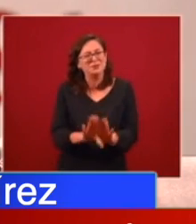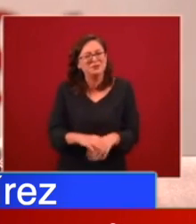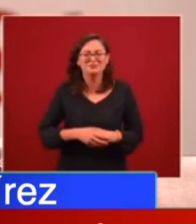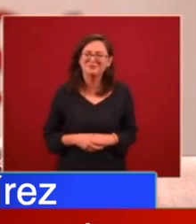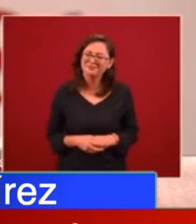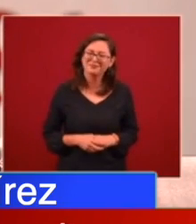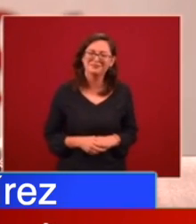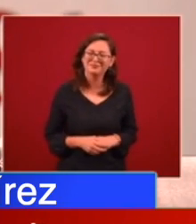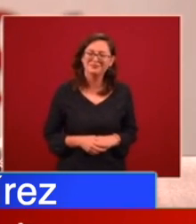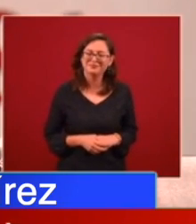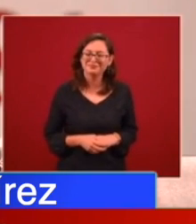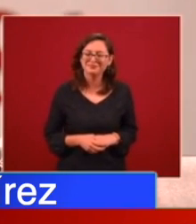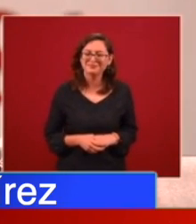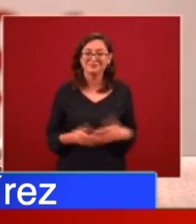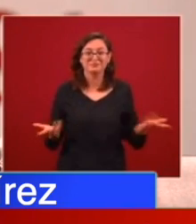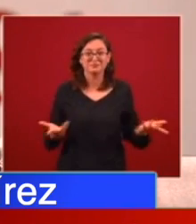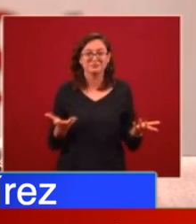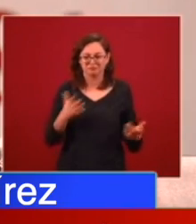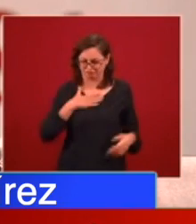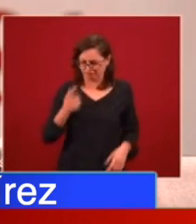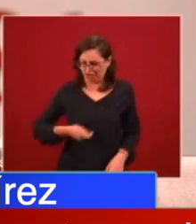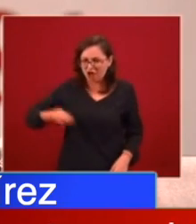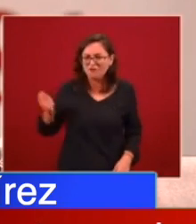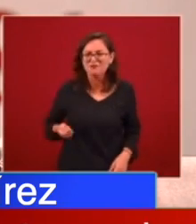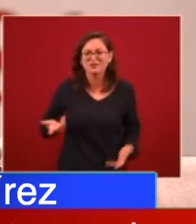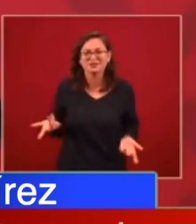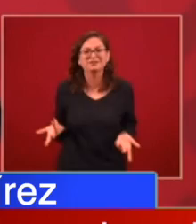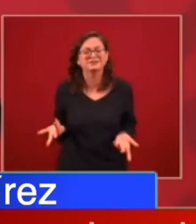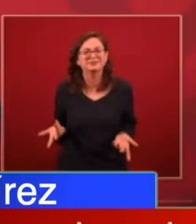Entonces, ¿dónde queda el me canso ganso?